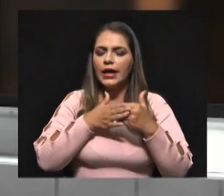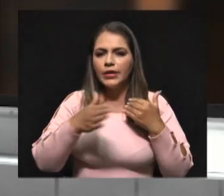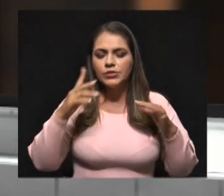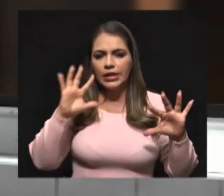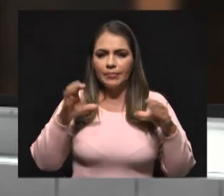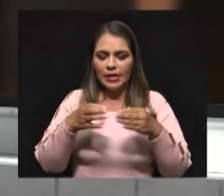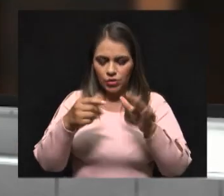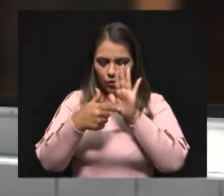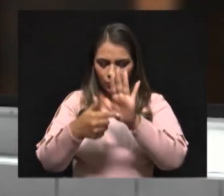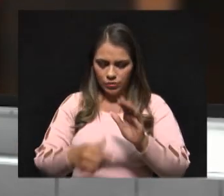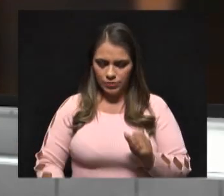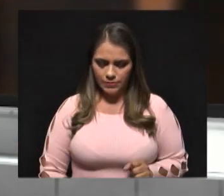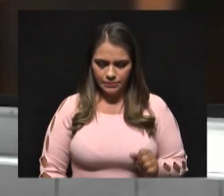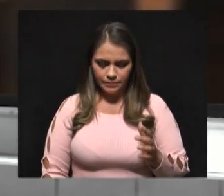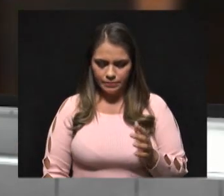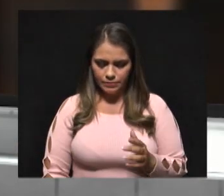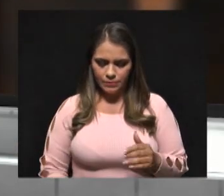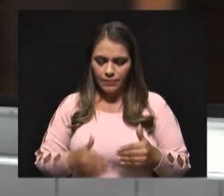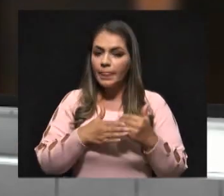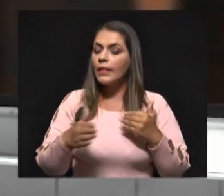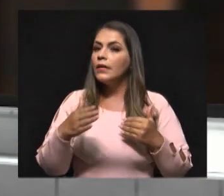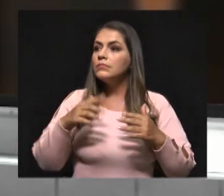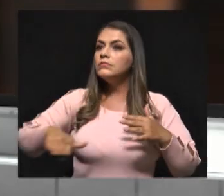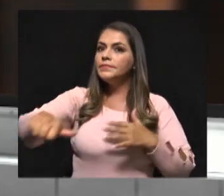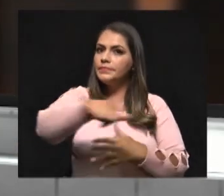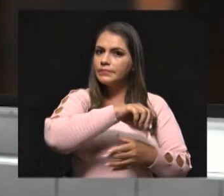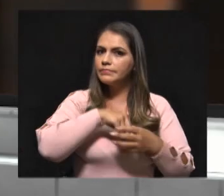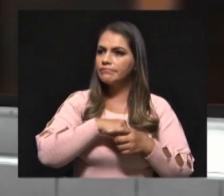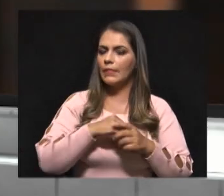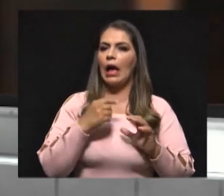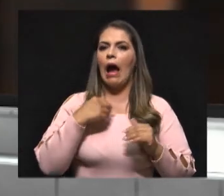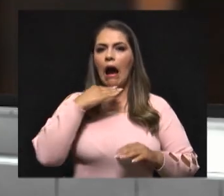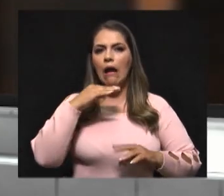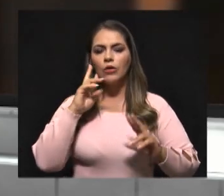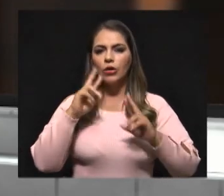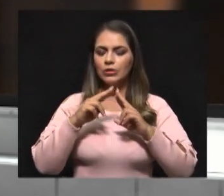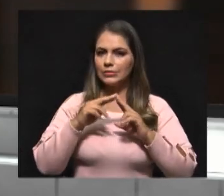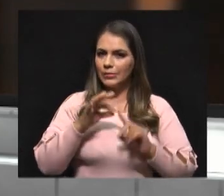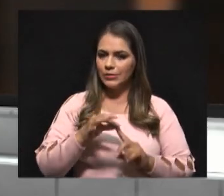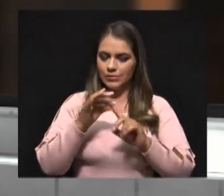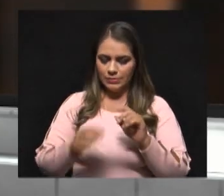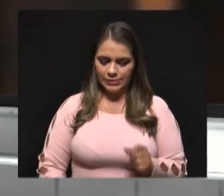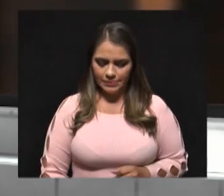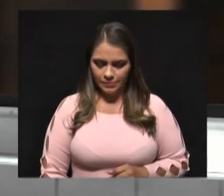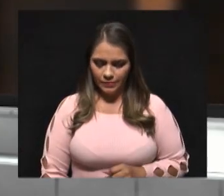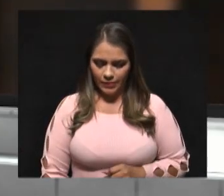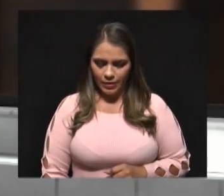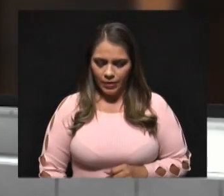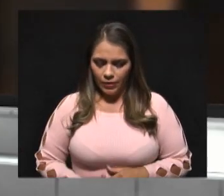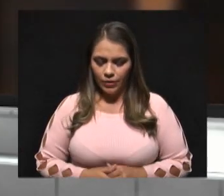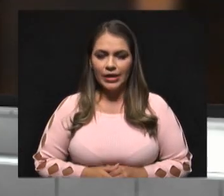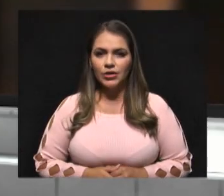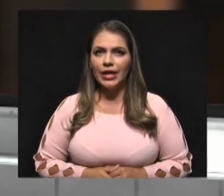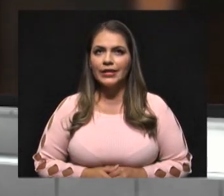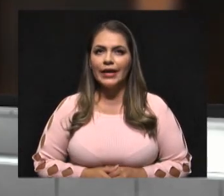girardota a cada uno de los municipios del área metropolitana aporta un conocimiento específico algo que yo quería resaltar te